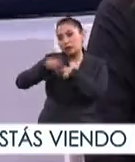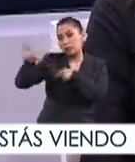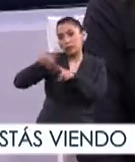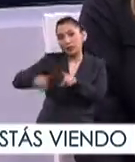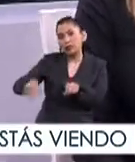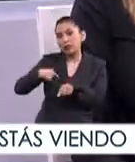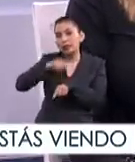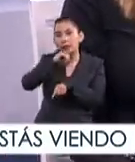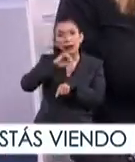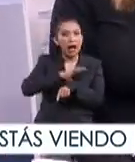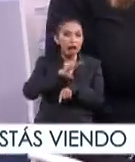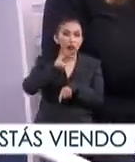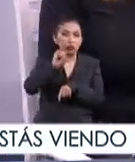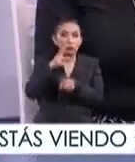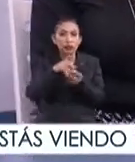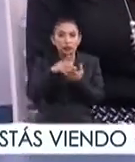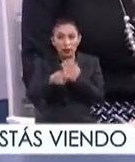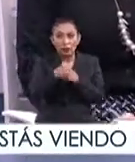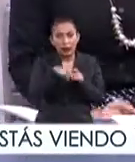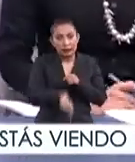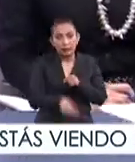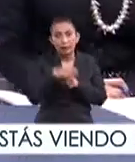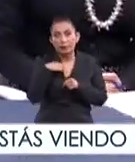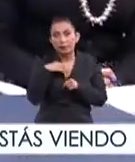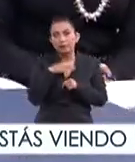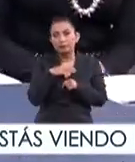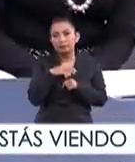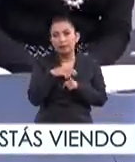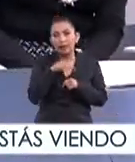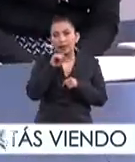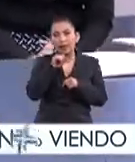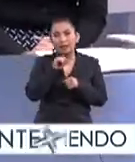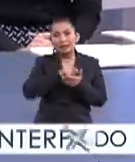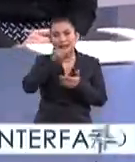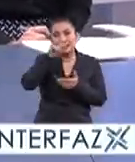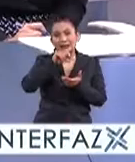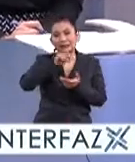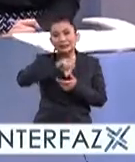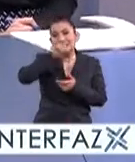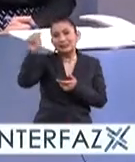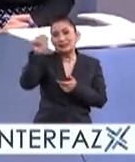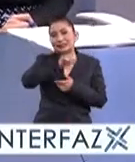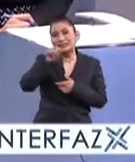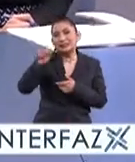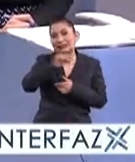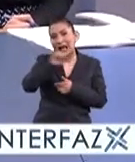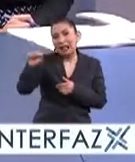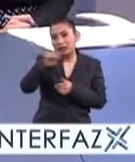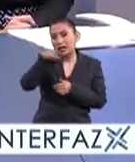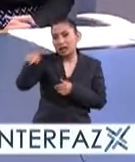tenemos un proyecto muy exitoso, como en el caso del Saltillo, donde